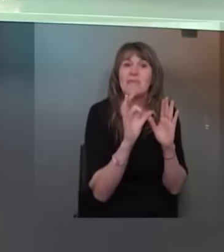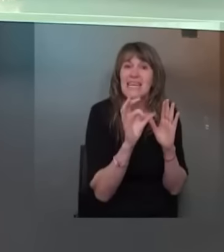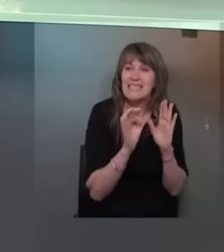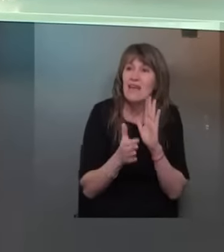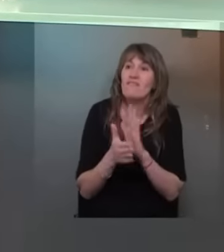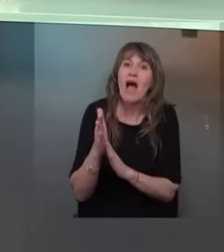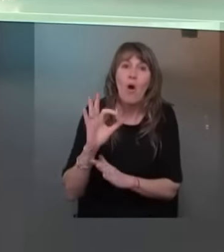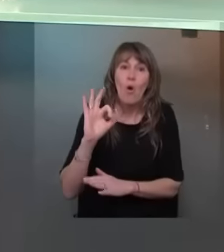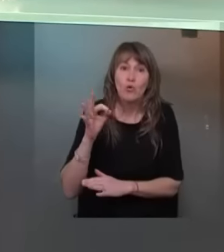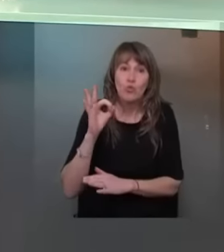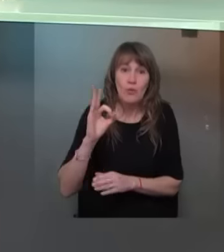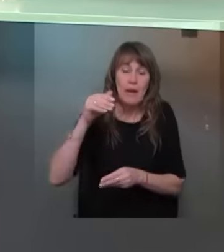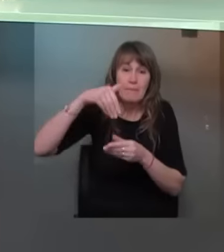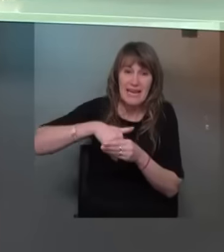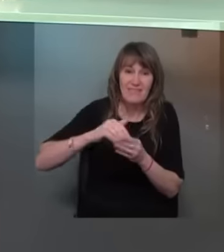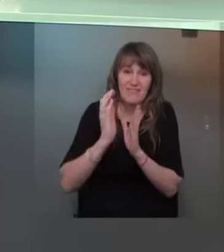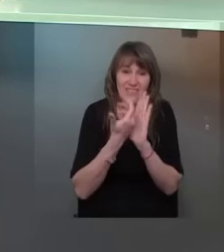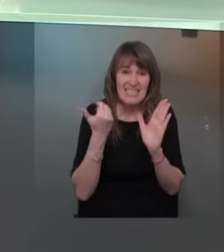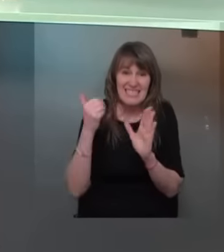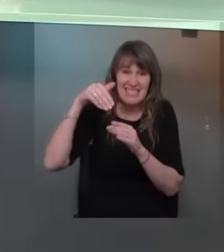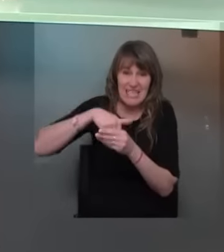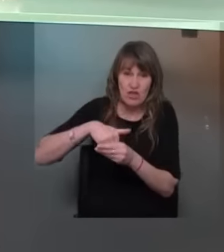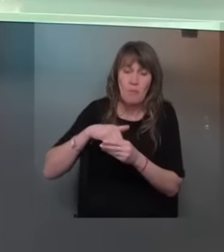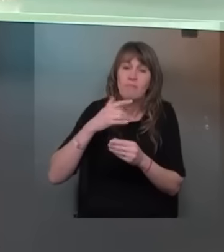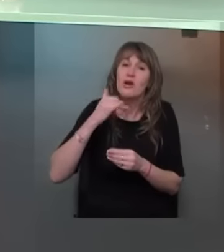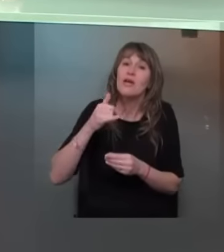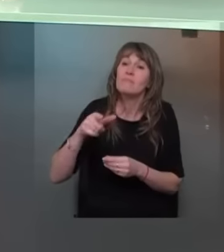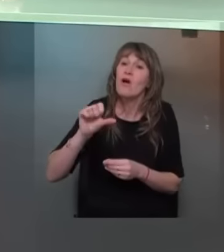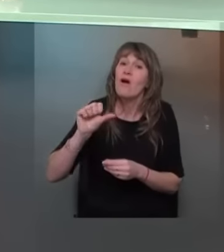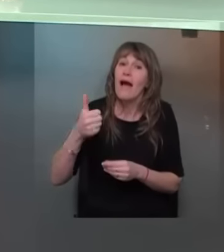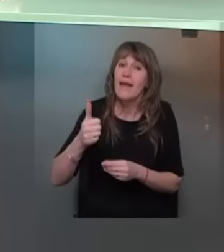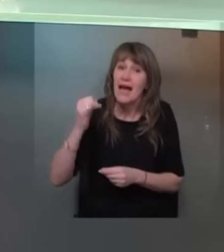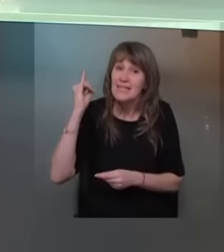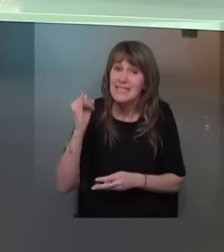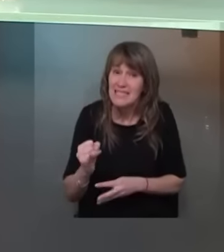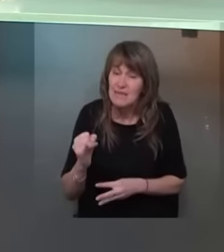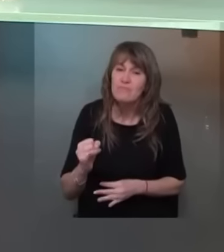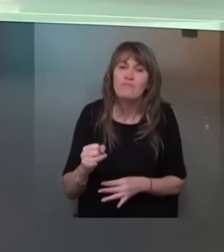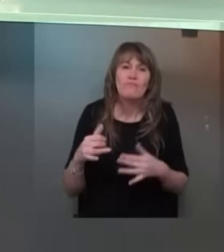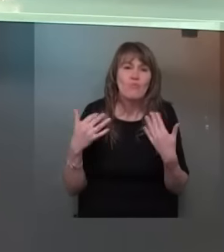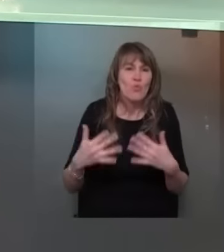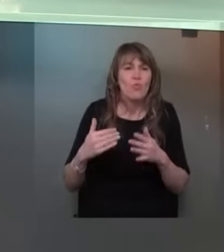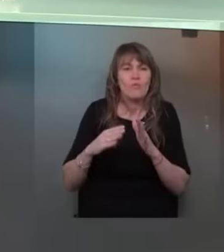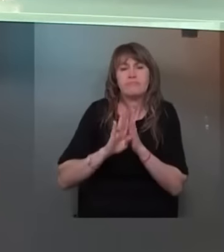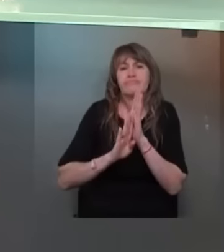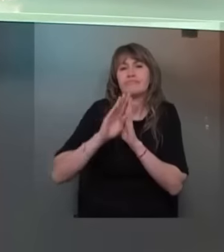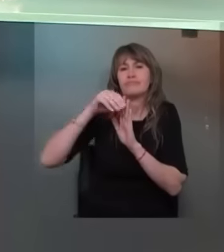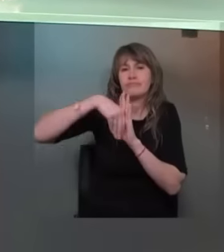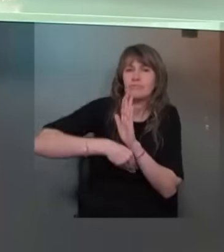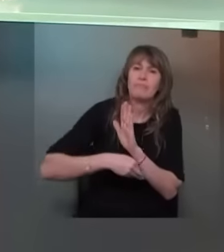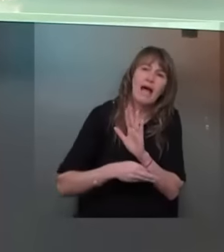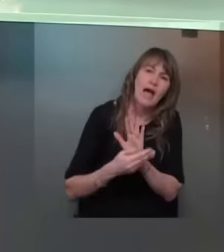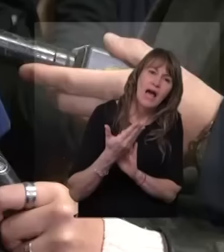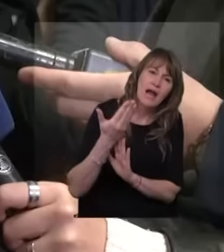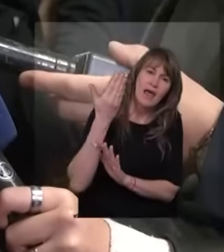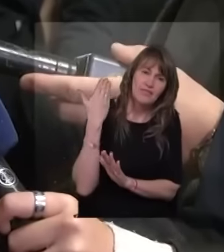en octubre aseguraron que un eventual triunfo del S significaría un enorme retroceso para el